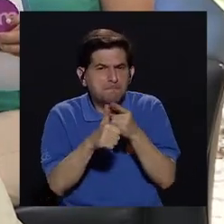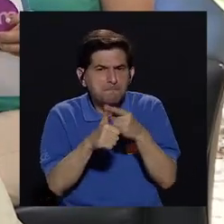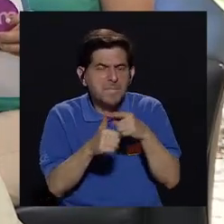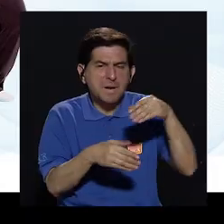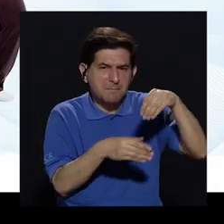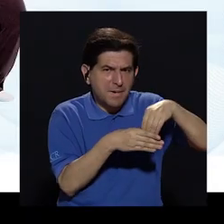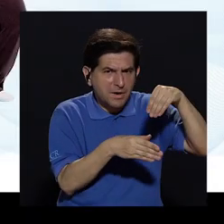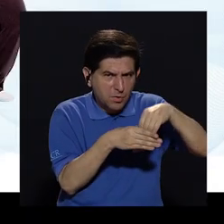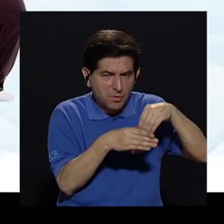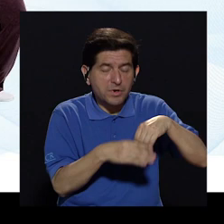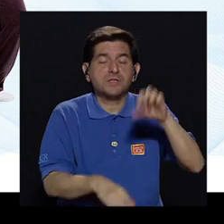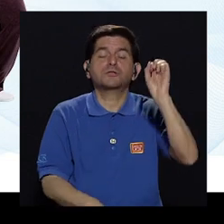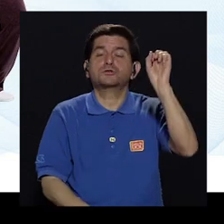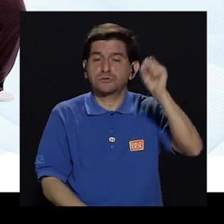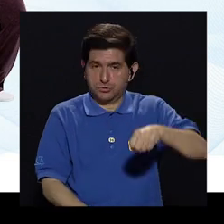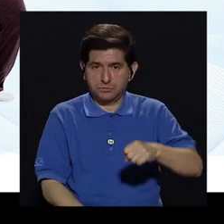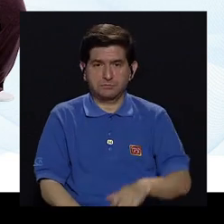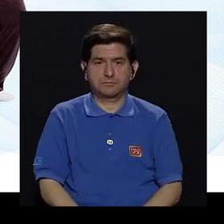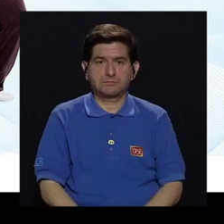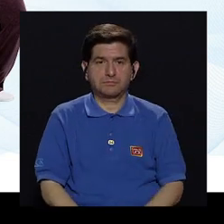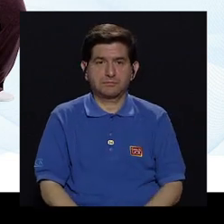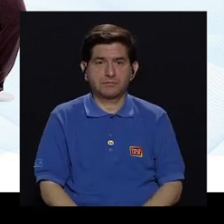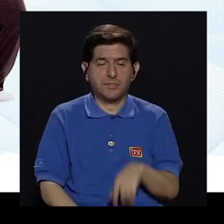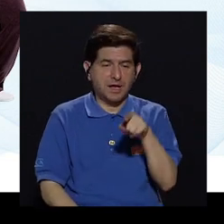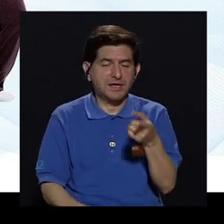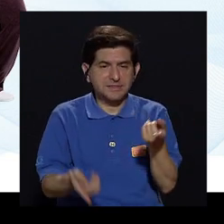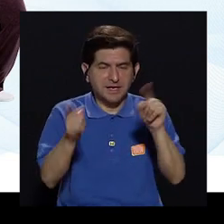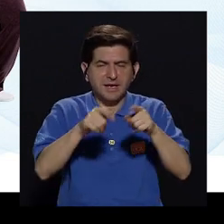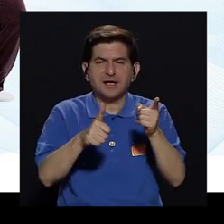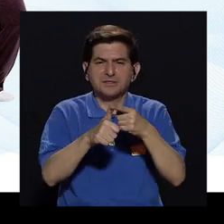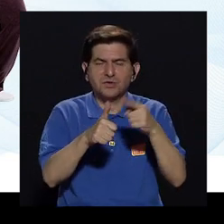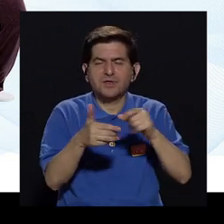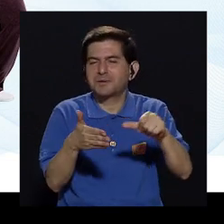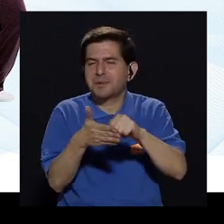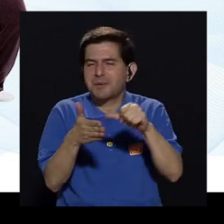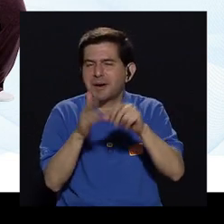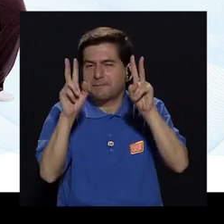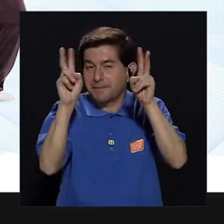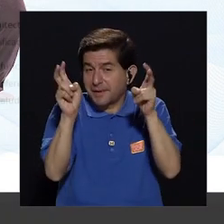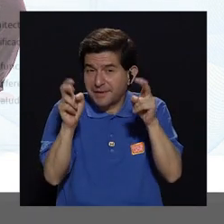como el primer componente. Es el primer componente. Como la primera página. Sí,